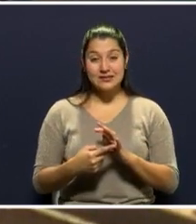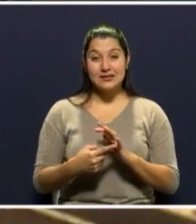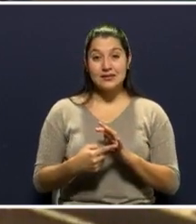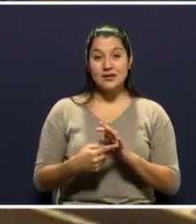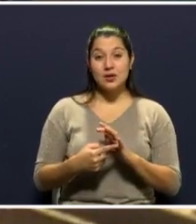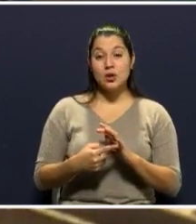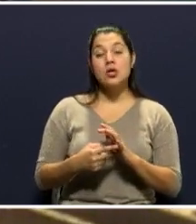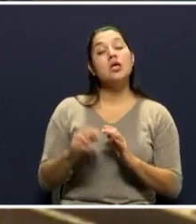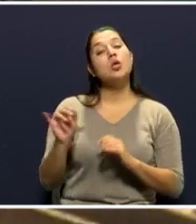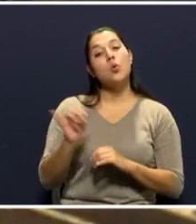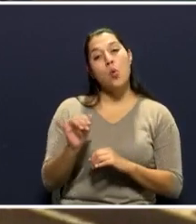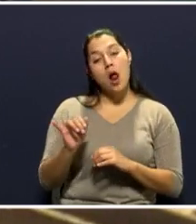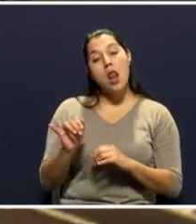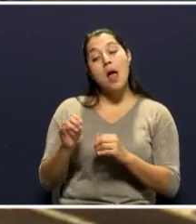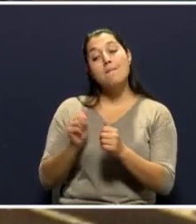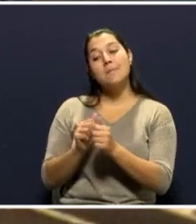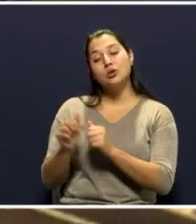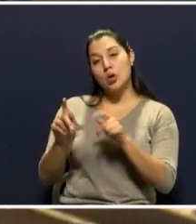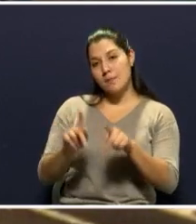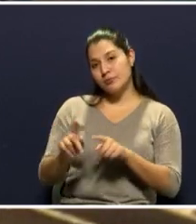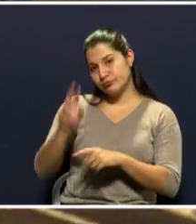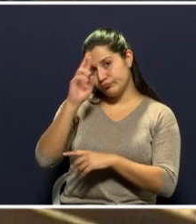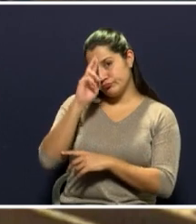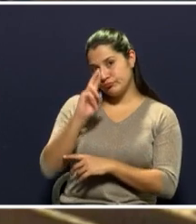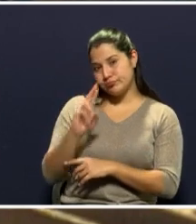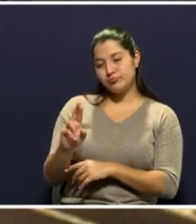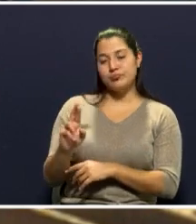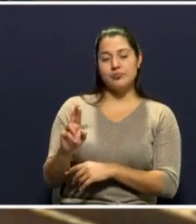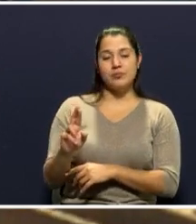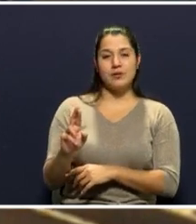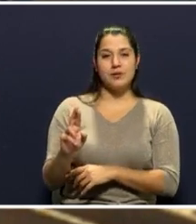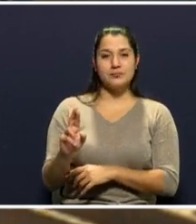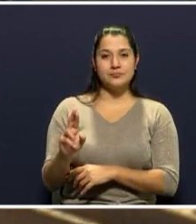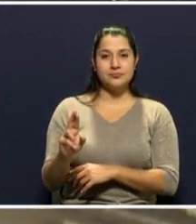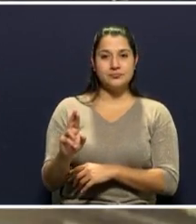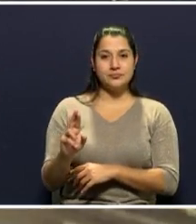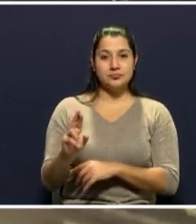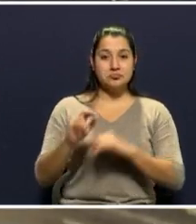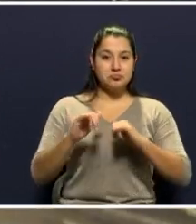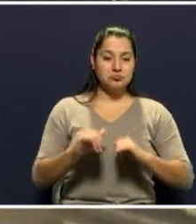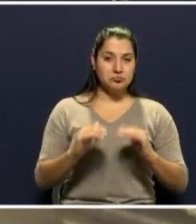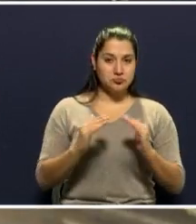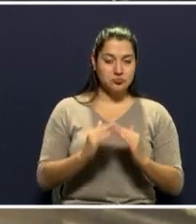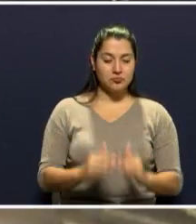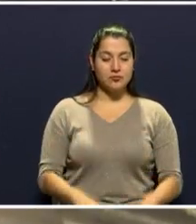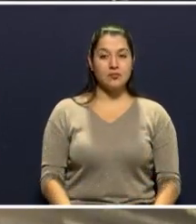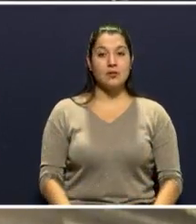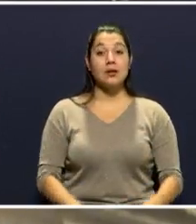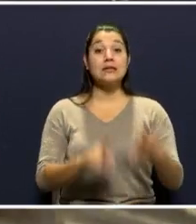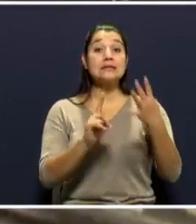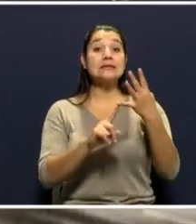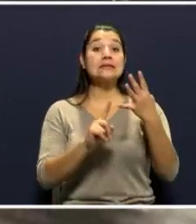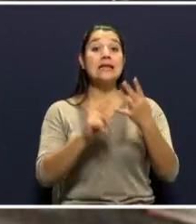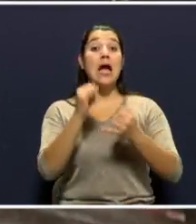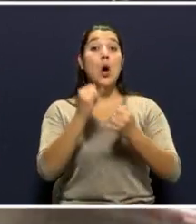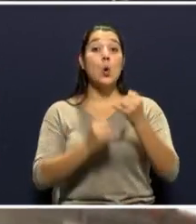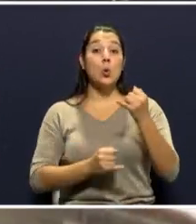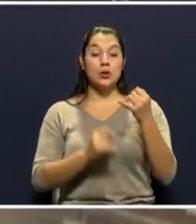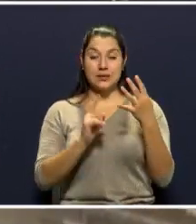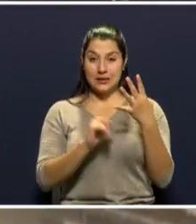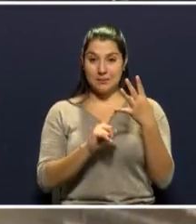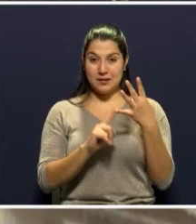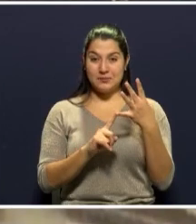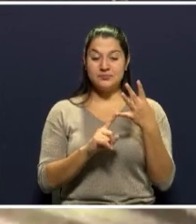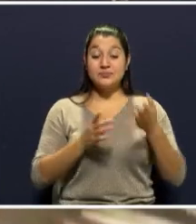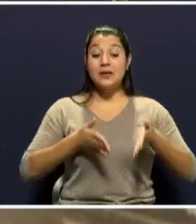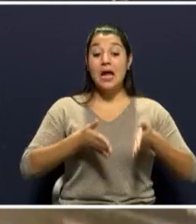un comportamiento ejemplar por parte de los ciudadanos que tienen vehículos. La última cámara que vamos a ver